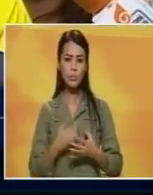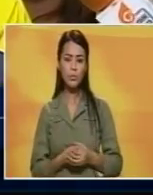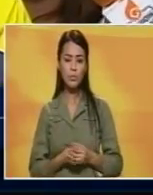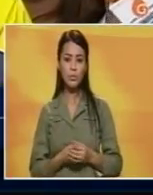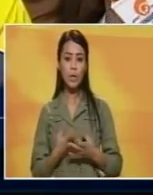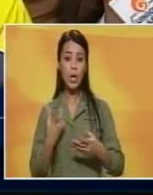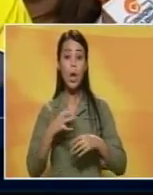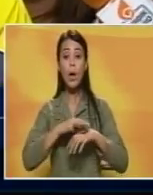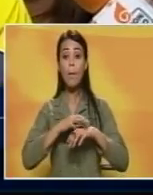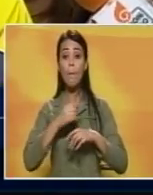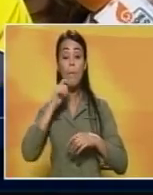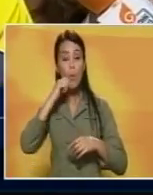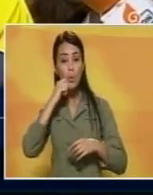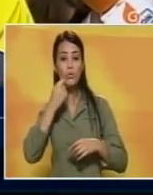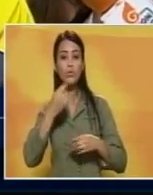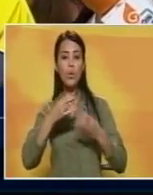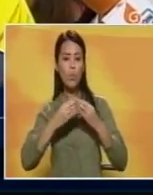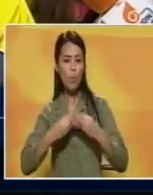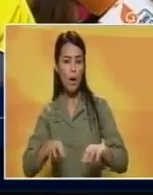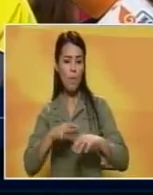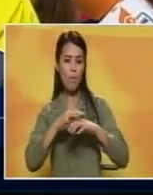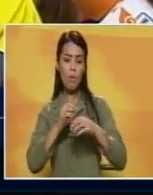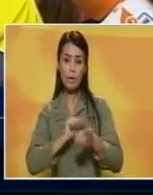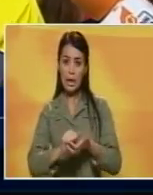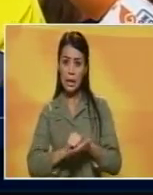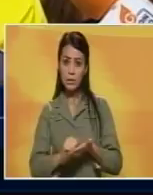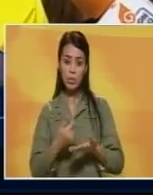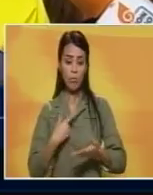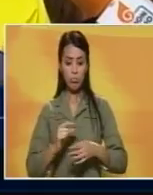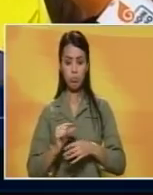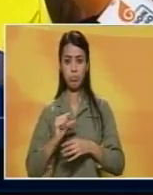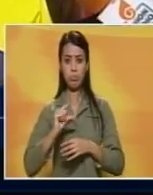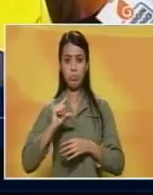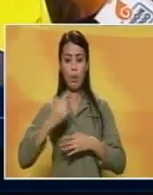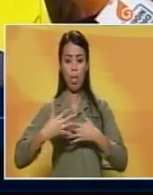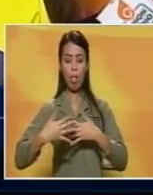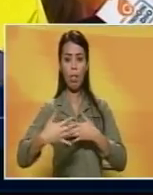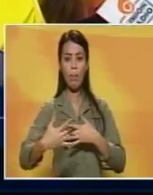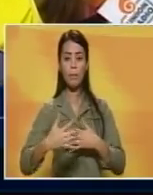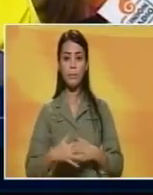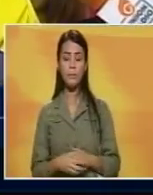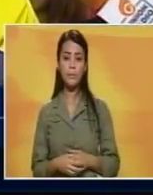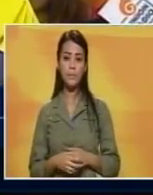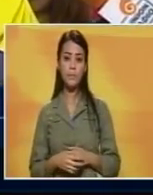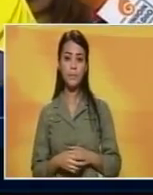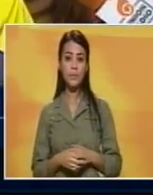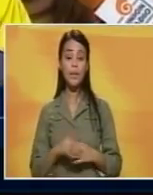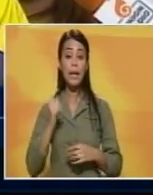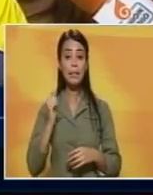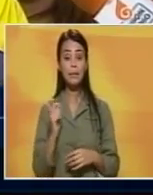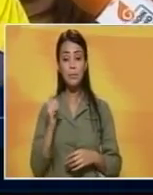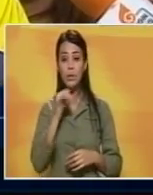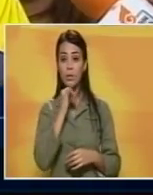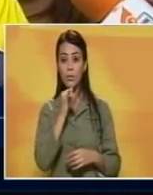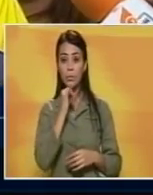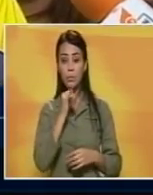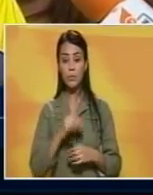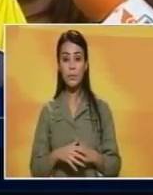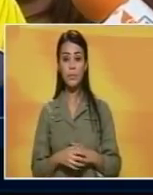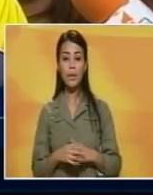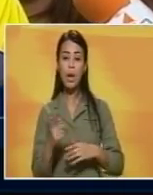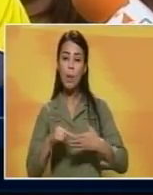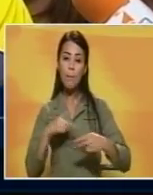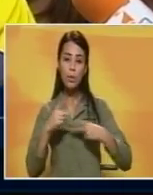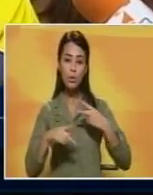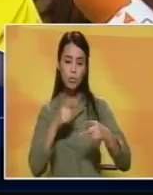carne, pollo, queso y huevos aumentan de manera acelerada por el colapso de la producción nacional. El diputado Carlos Paparoni enfatizó que los